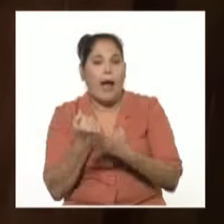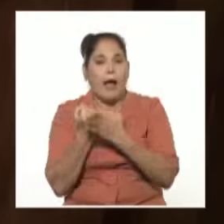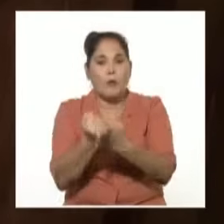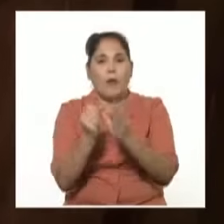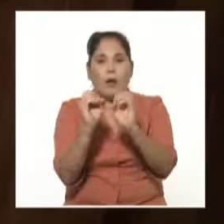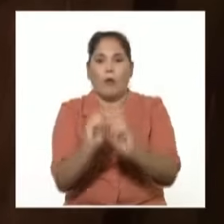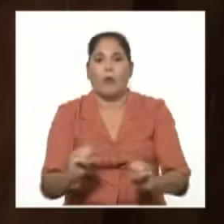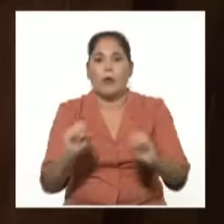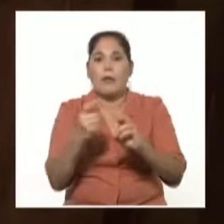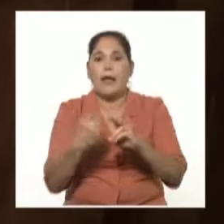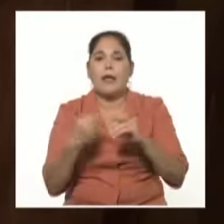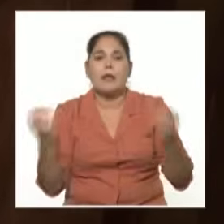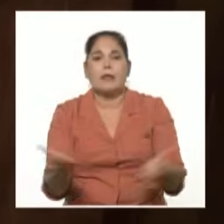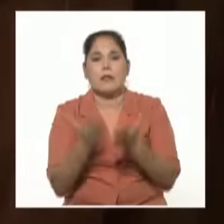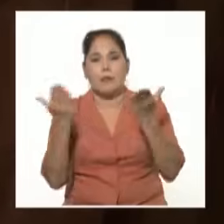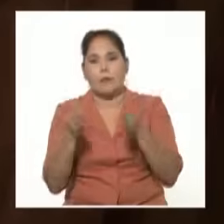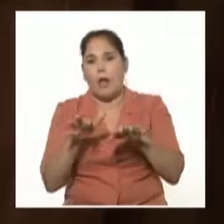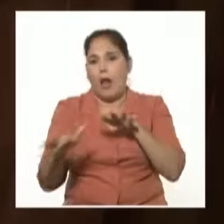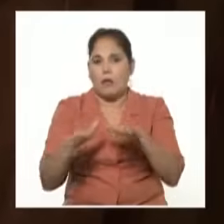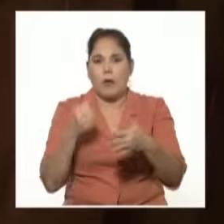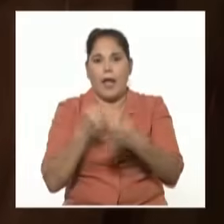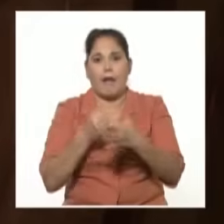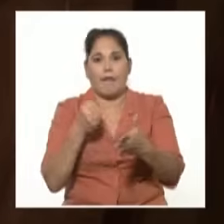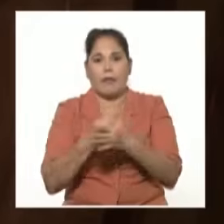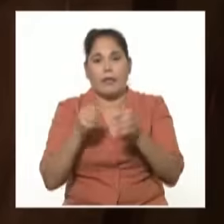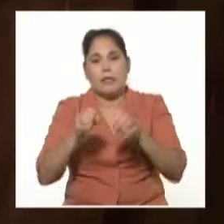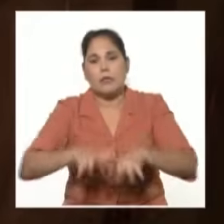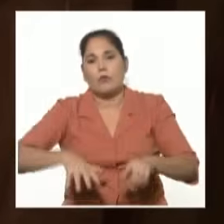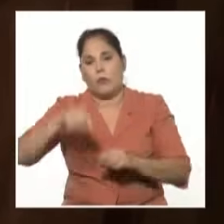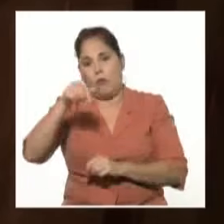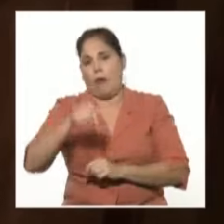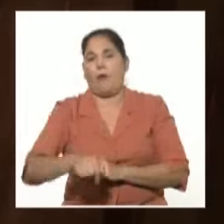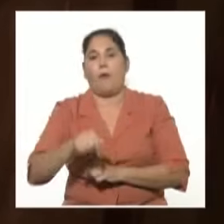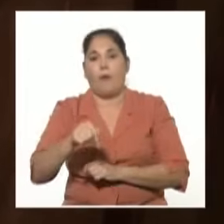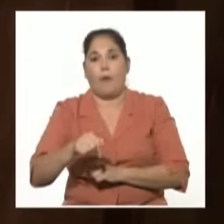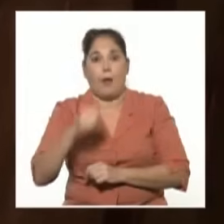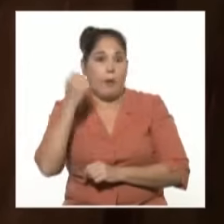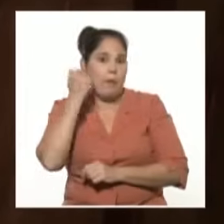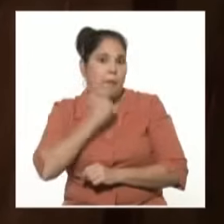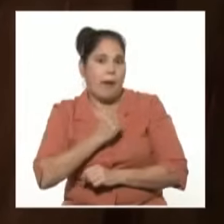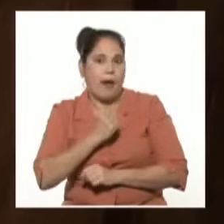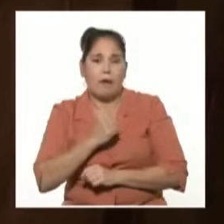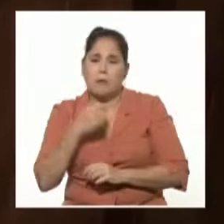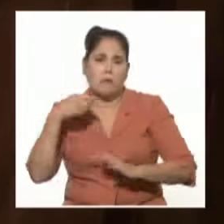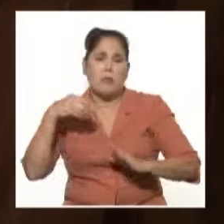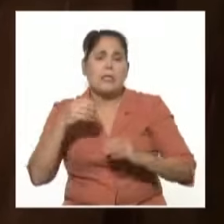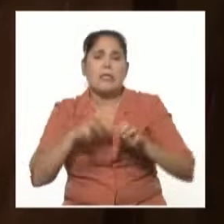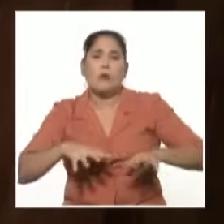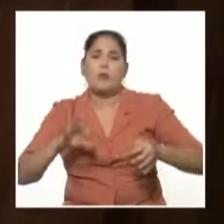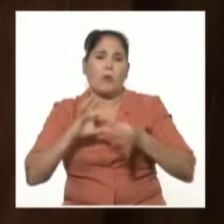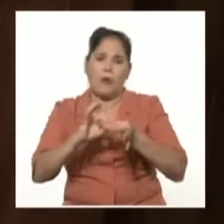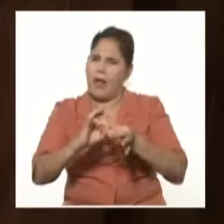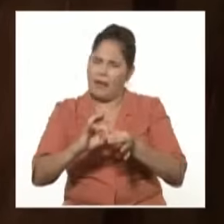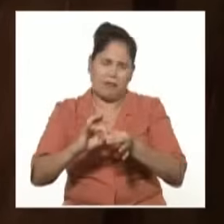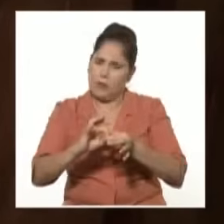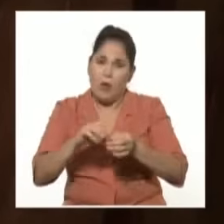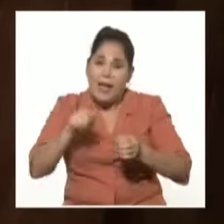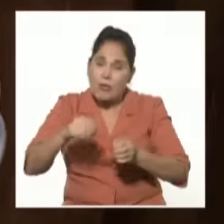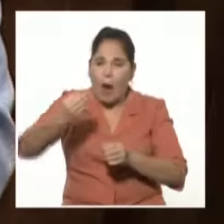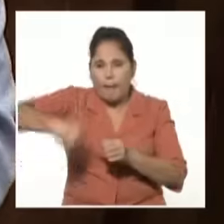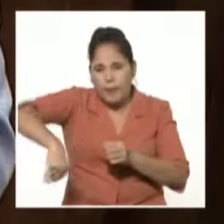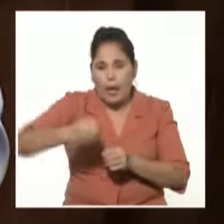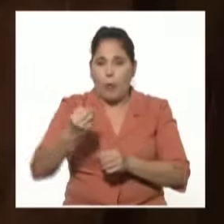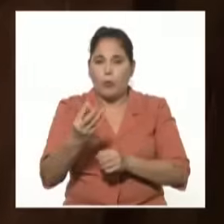e impulsar acciones que les permitan enfrentar los retos actuales, más que como una desgracia, como una oportunidad